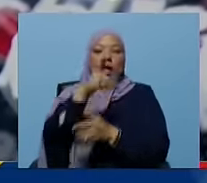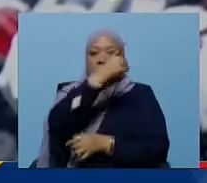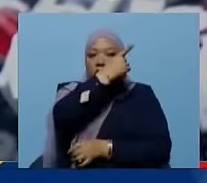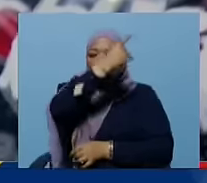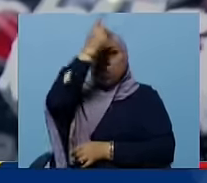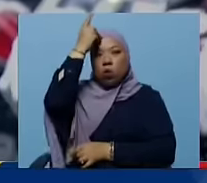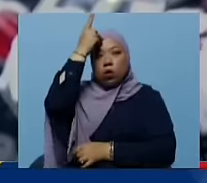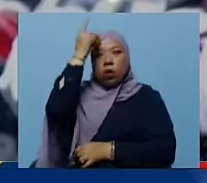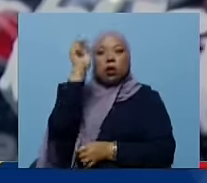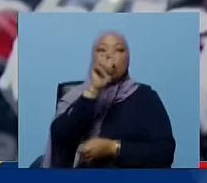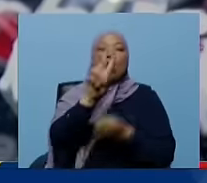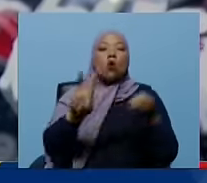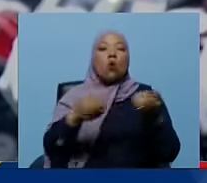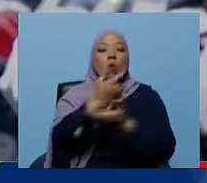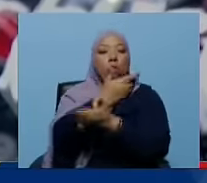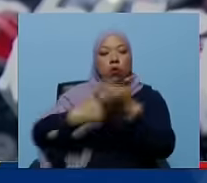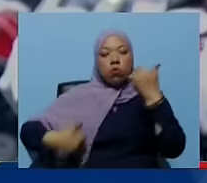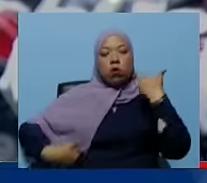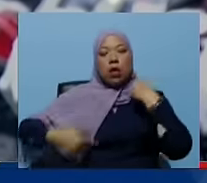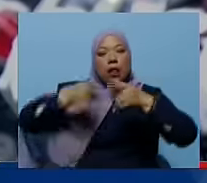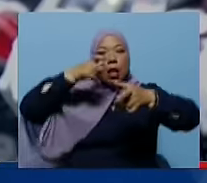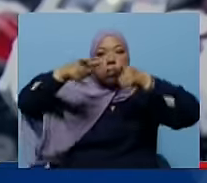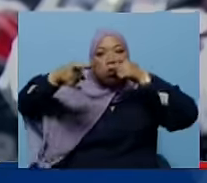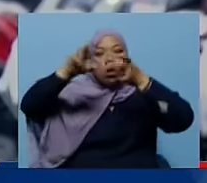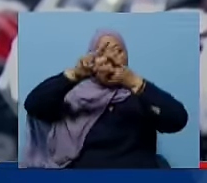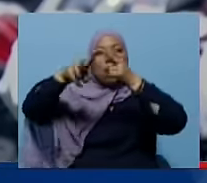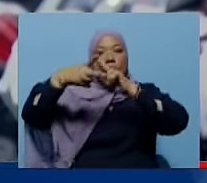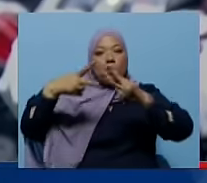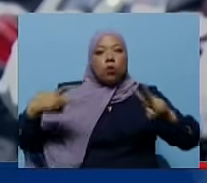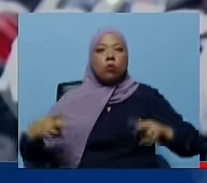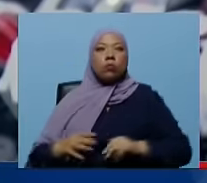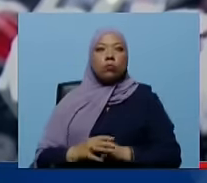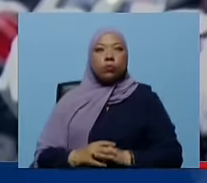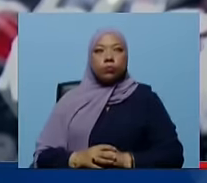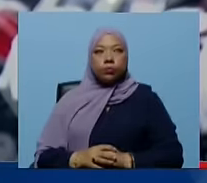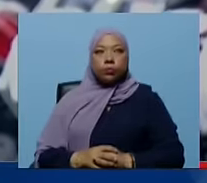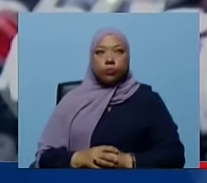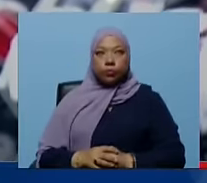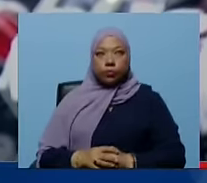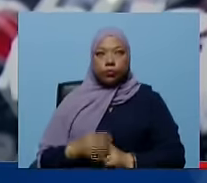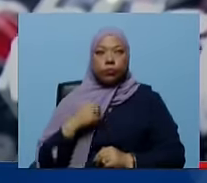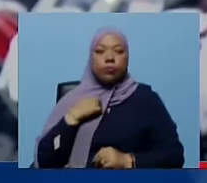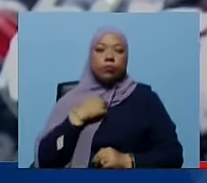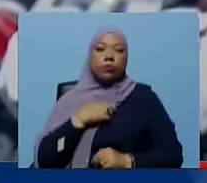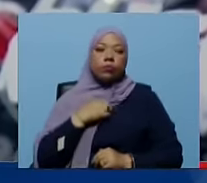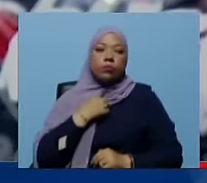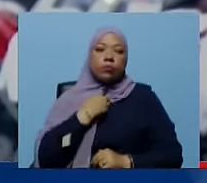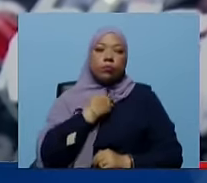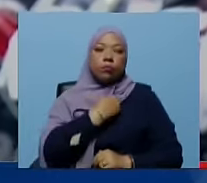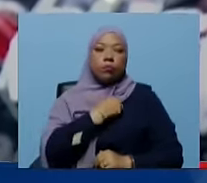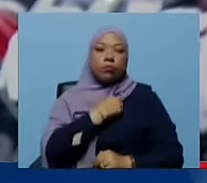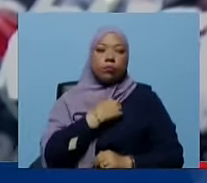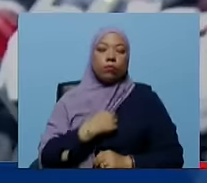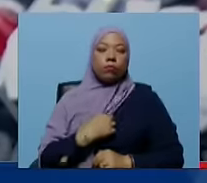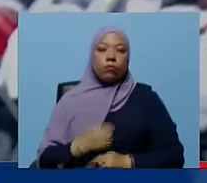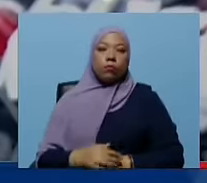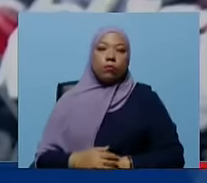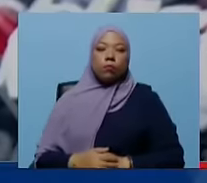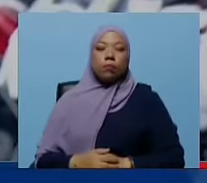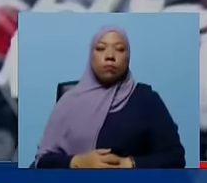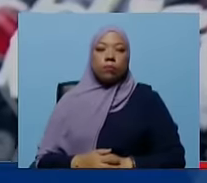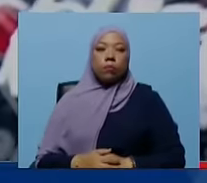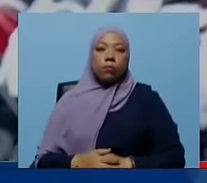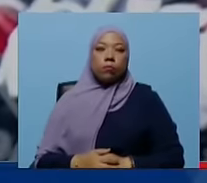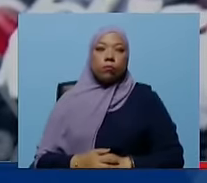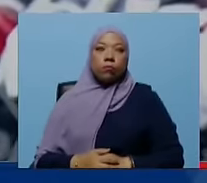Cabello Rondón, vicepresidente de Seguridad Ciudadana y Paz, el ministro de la Paz.